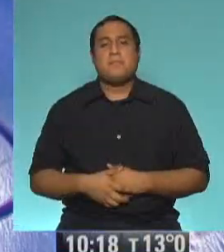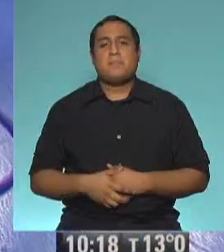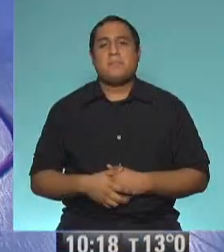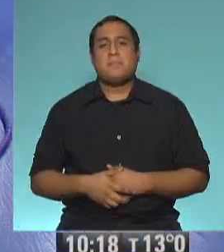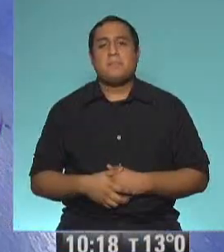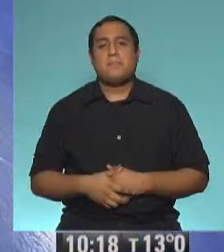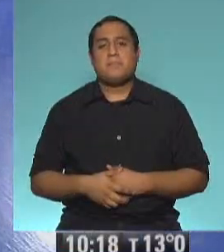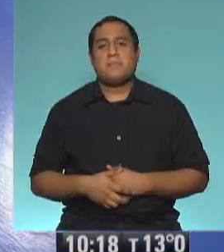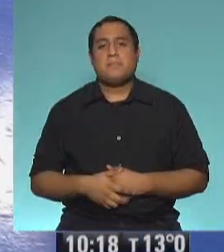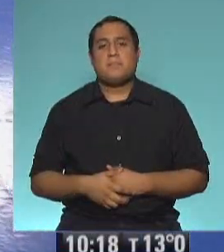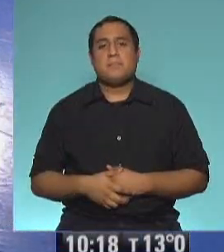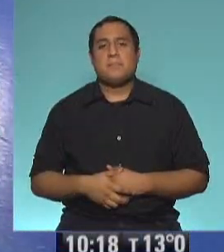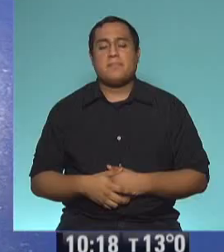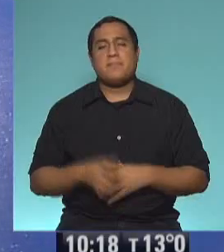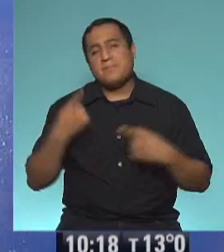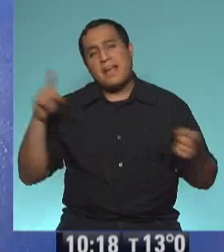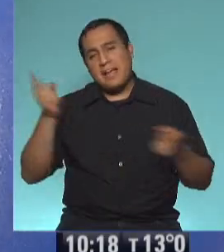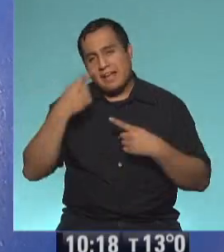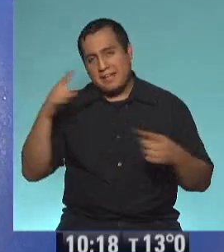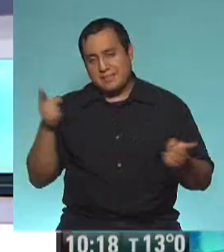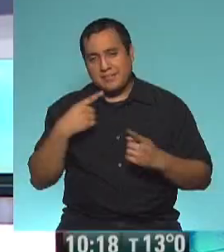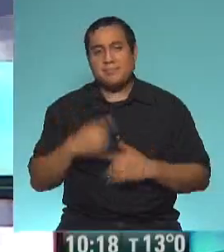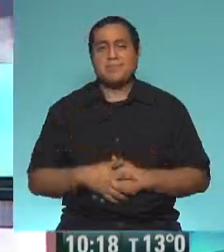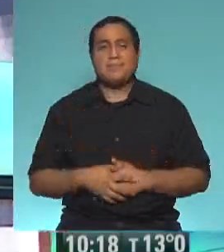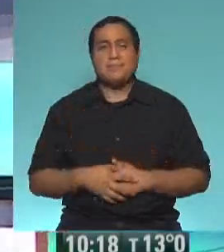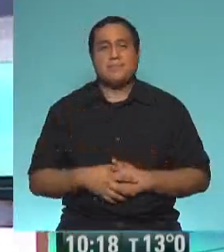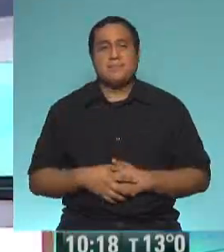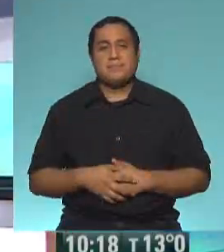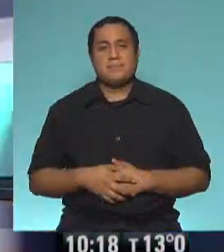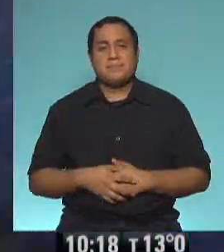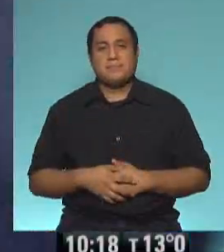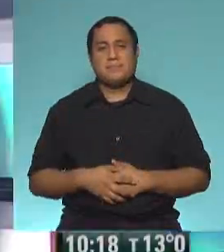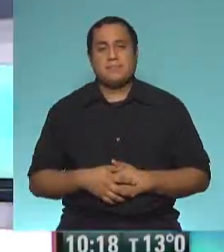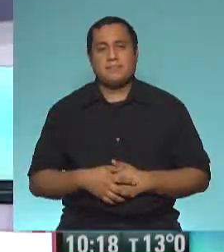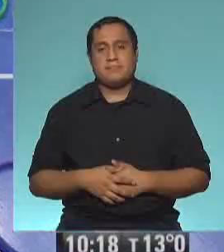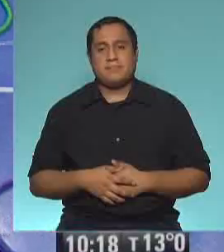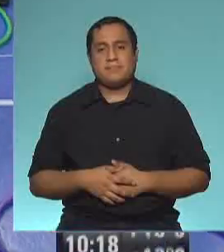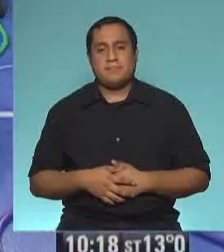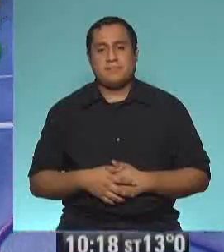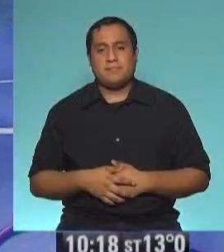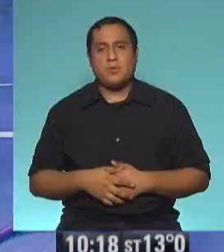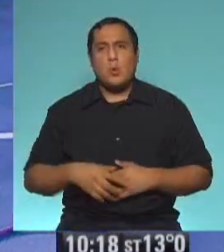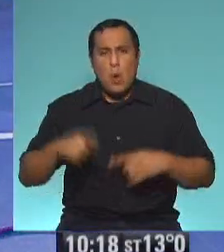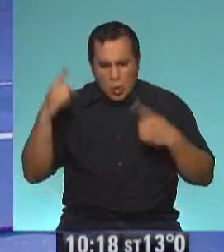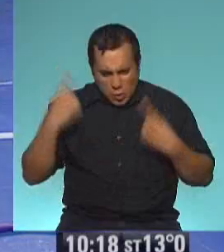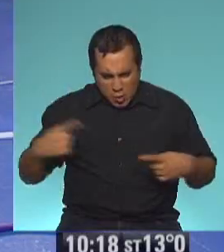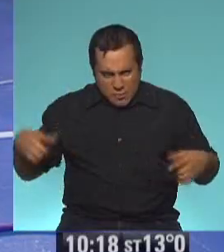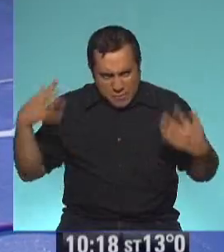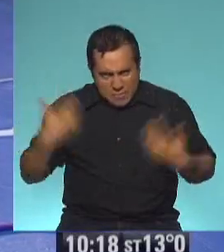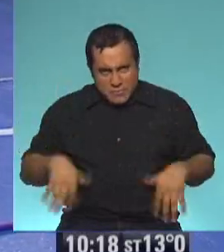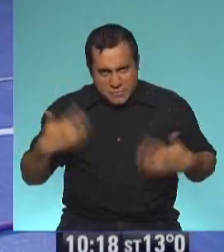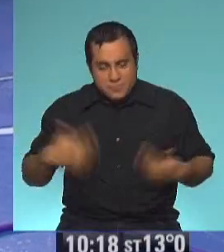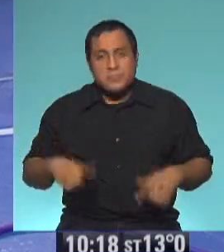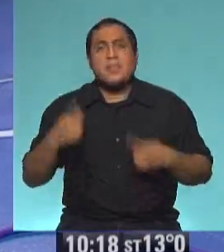juguetes. El cajón de juguetes. El cajón de juguetes. Cantá la canción, mira,